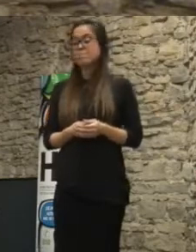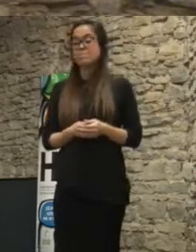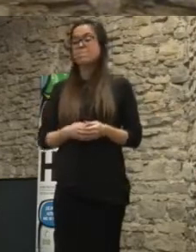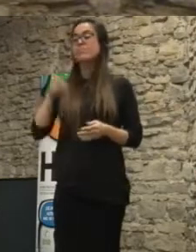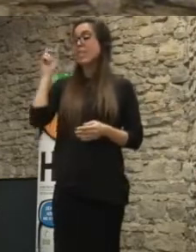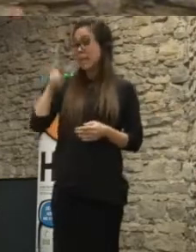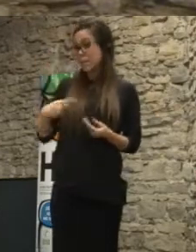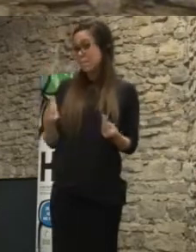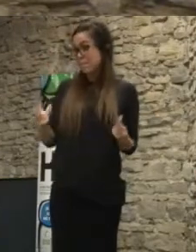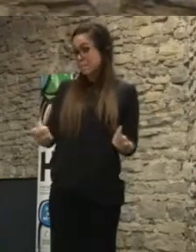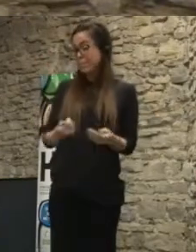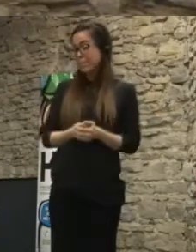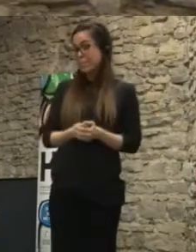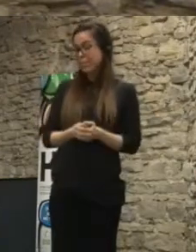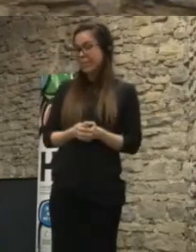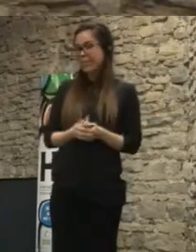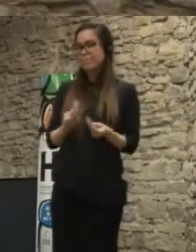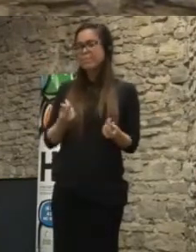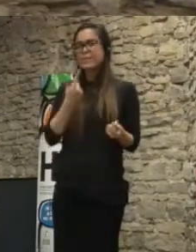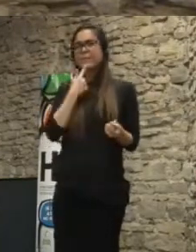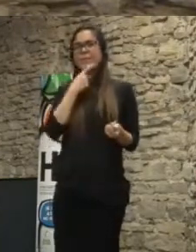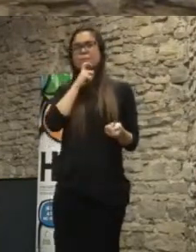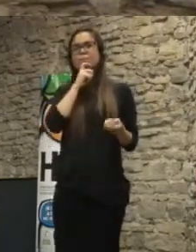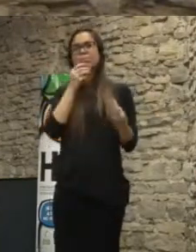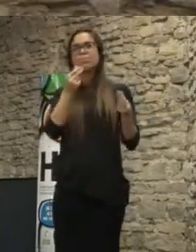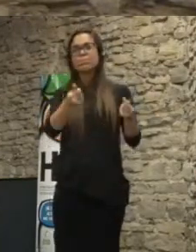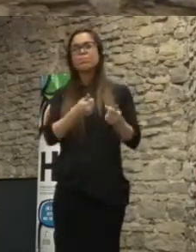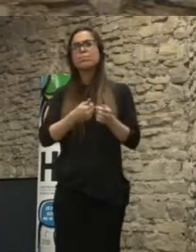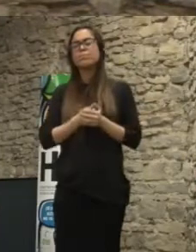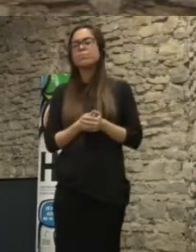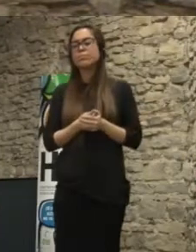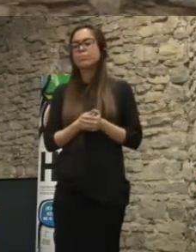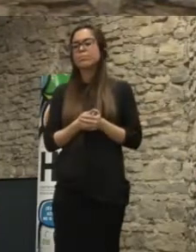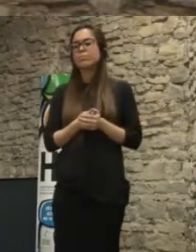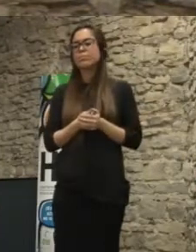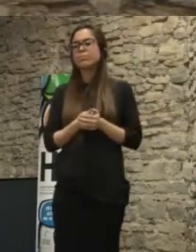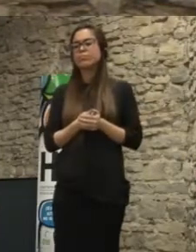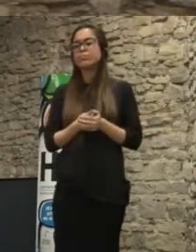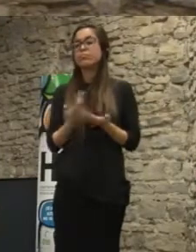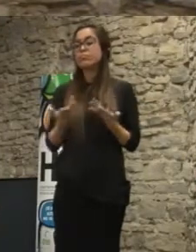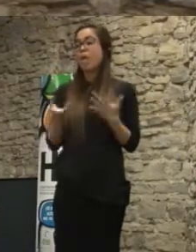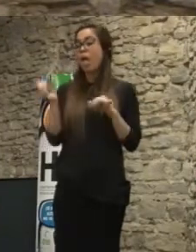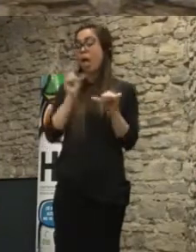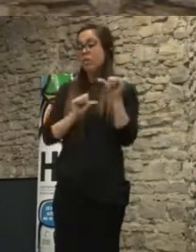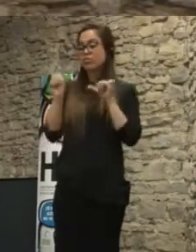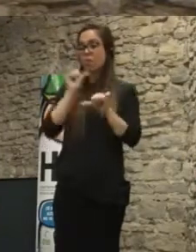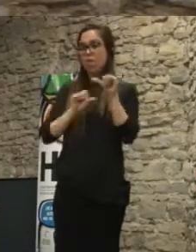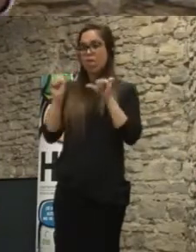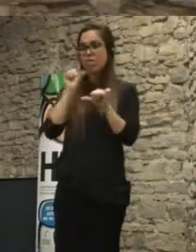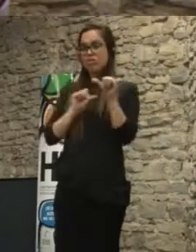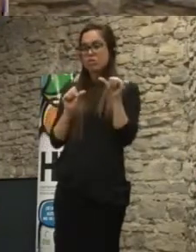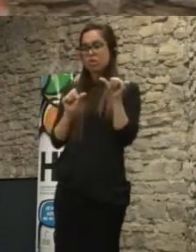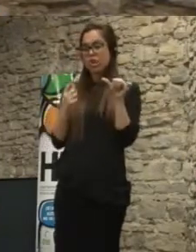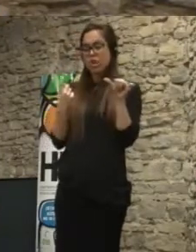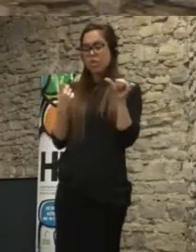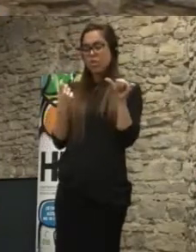Emergen también, ¿cómo podemos decir que el hecho asociativo, tendremos que pararnos en algún momento para ver, bueno, y